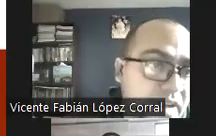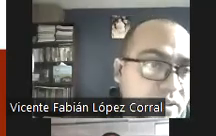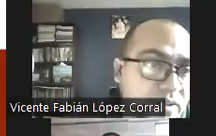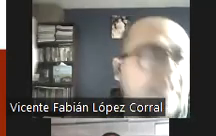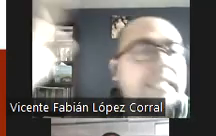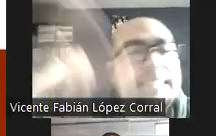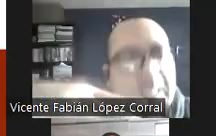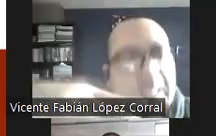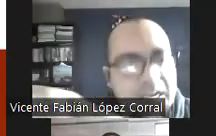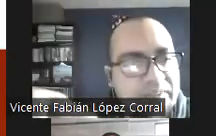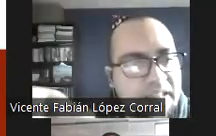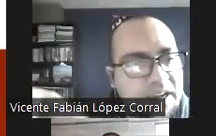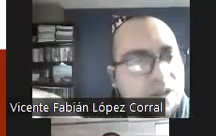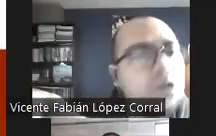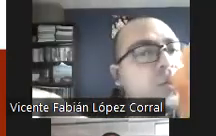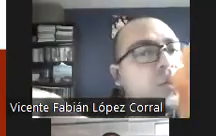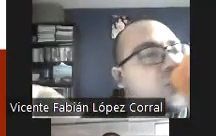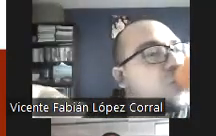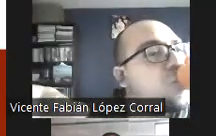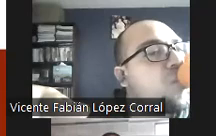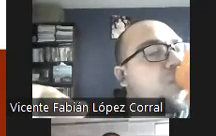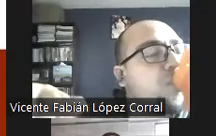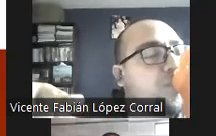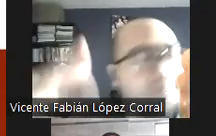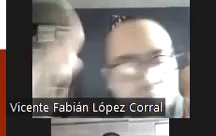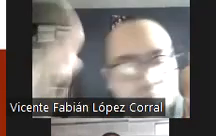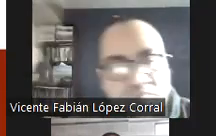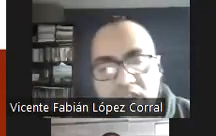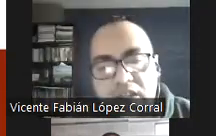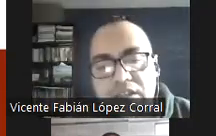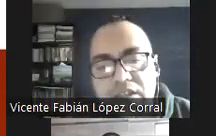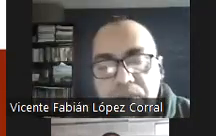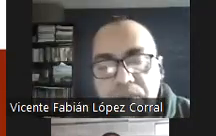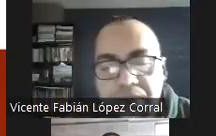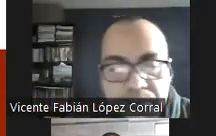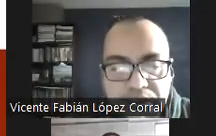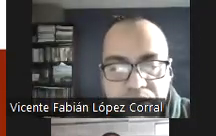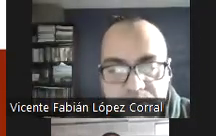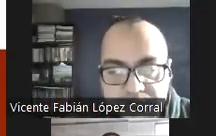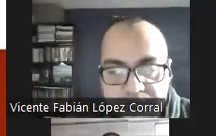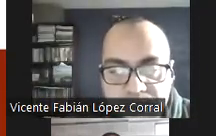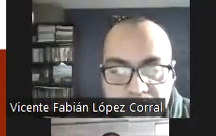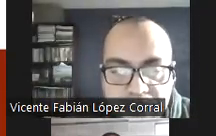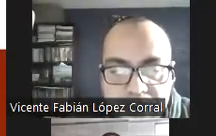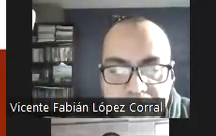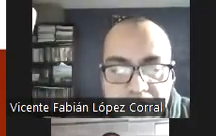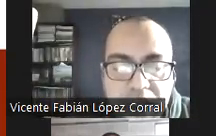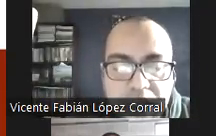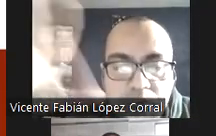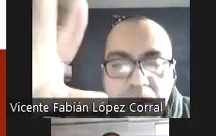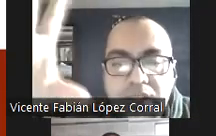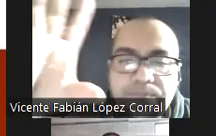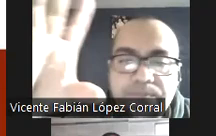estemos en la costa si nos llega a afectar sobre todo por el aumento de lluvias no Entonces